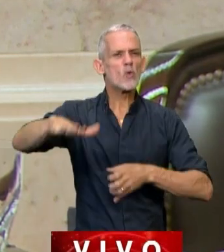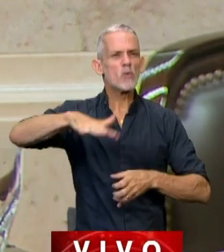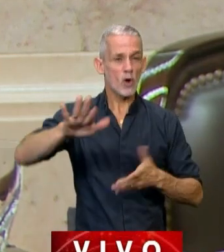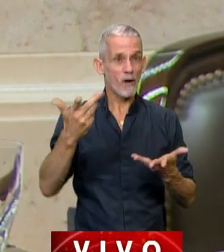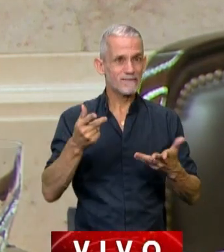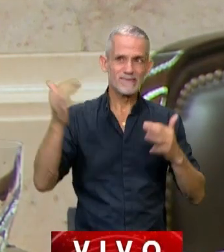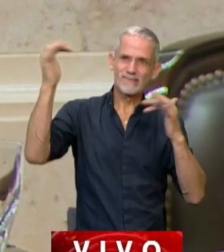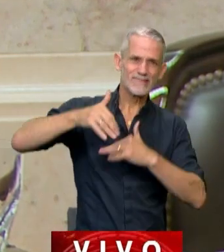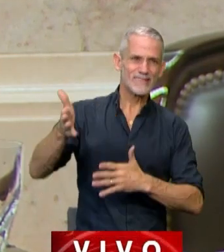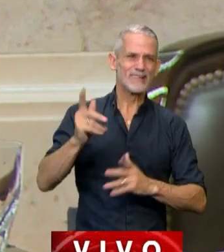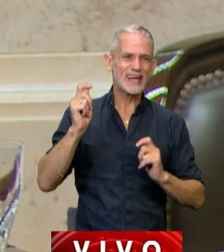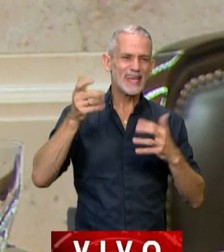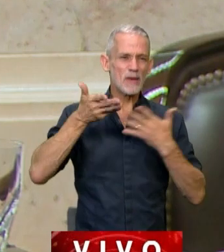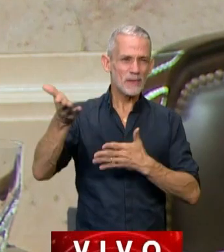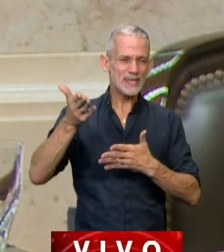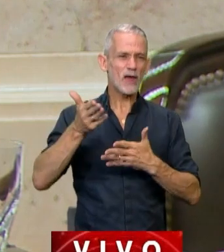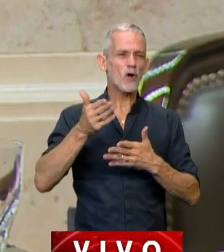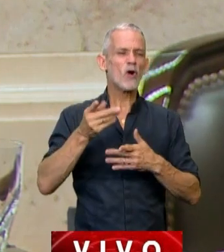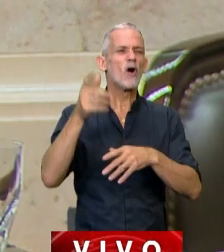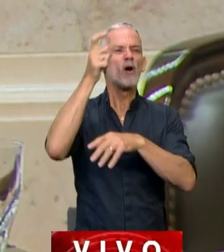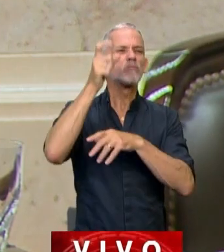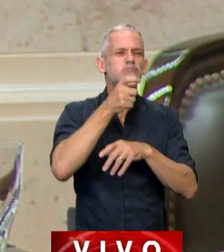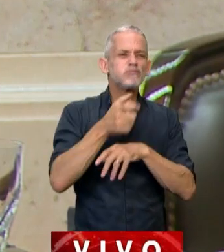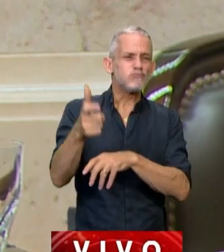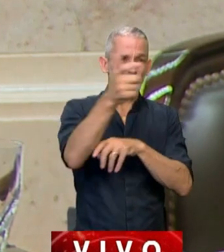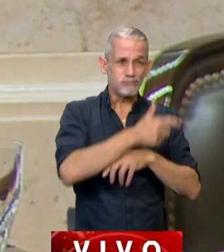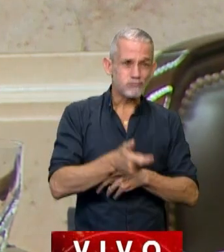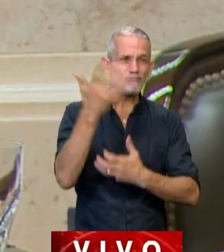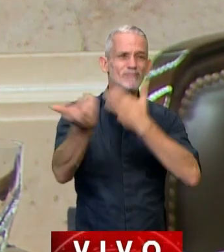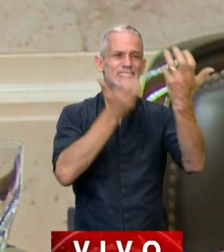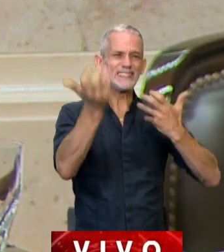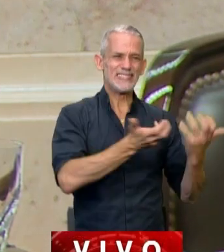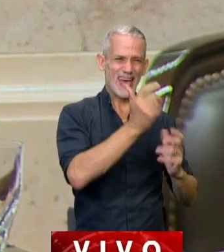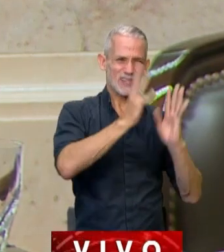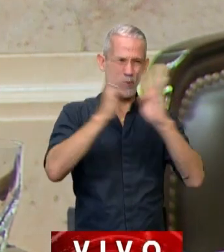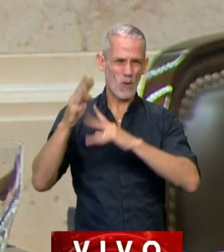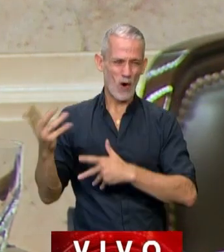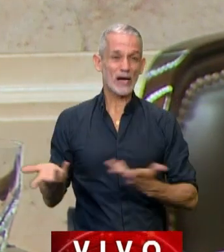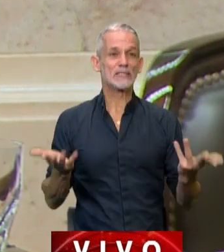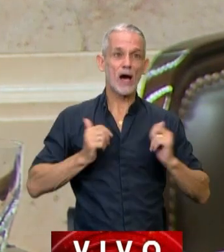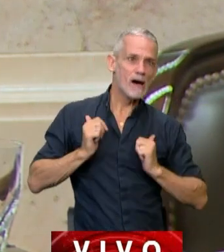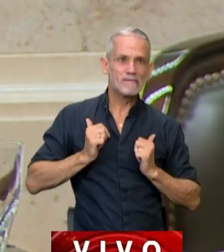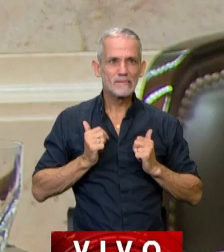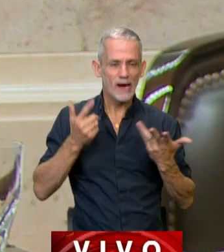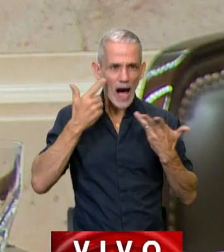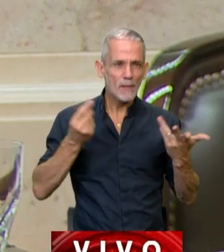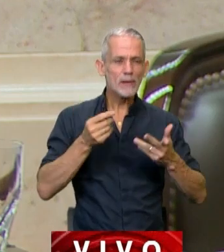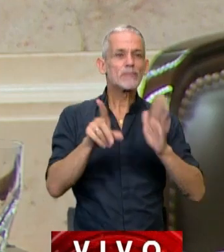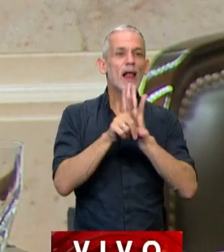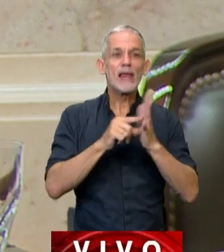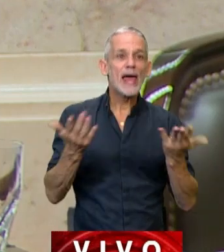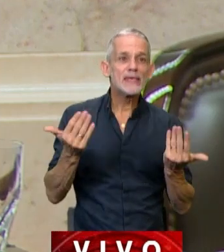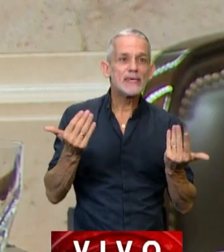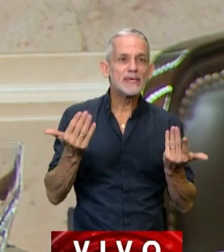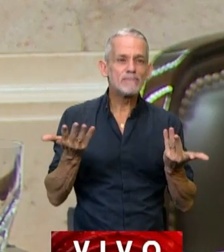iba a acompañar, que son los brigadistas que combaten los incendios forestales. Estaban a la expectativa del tratamiento de